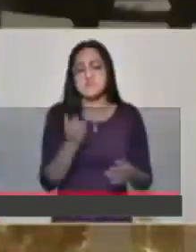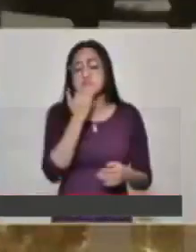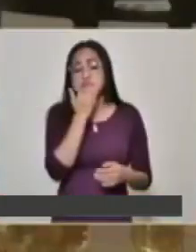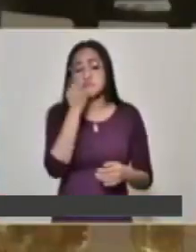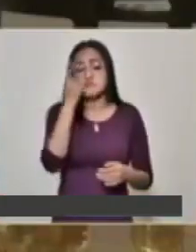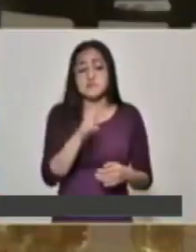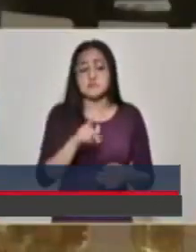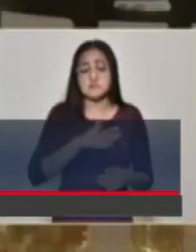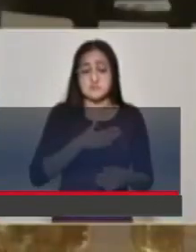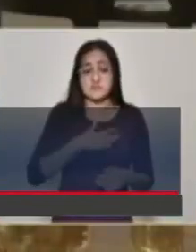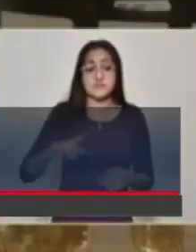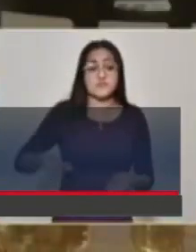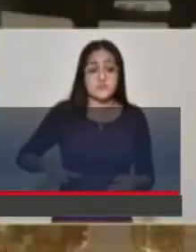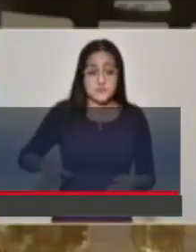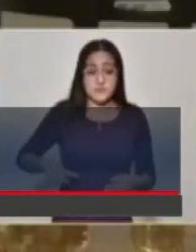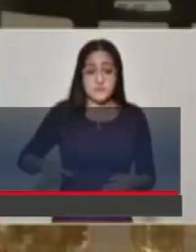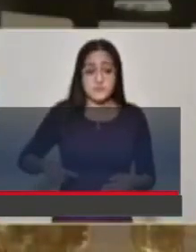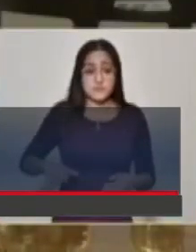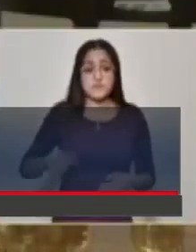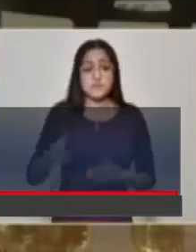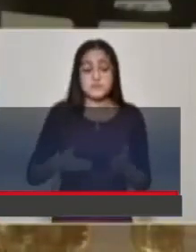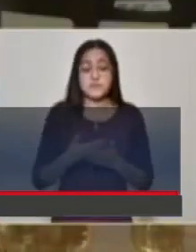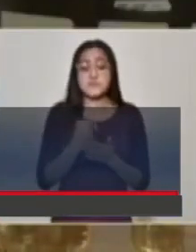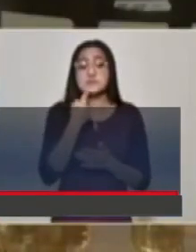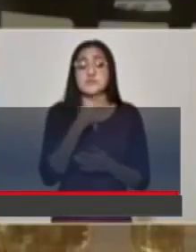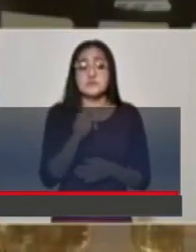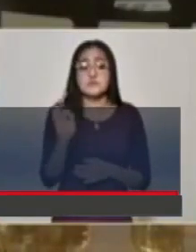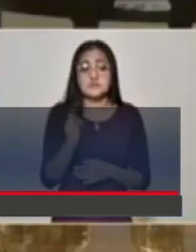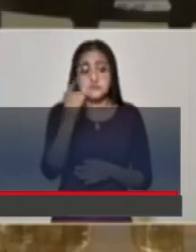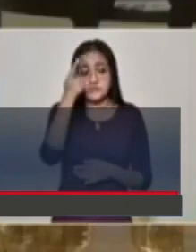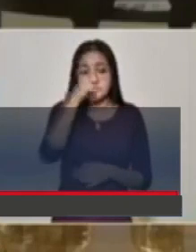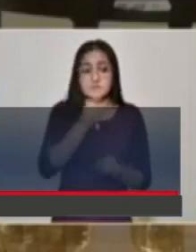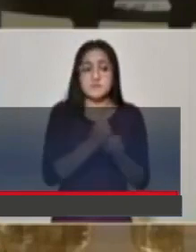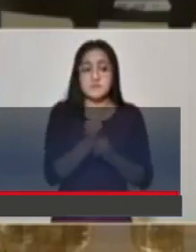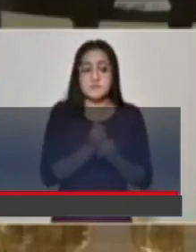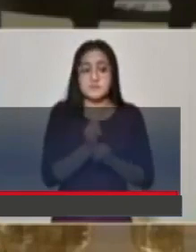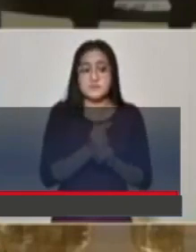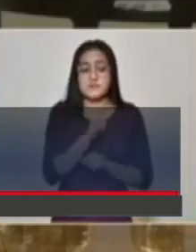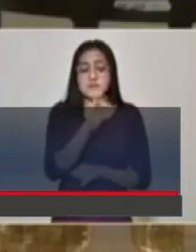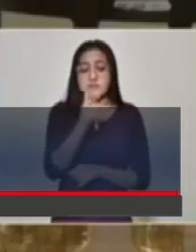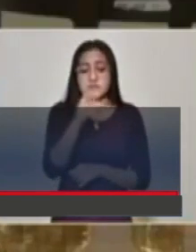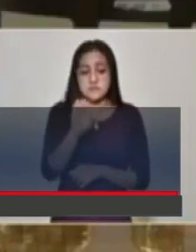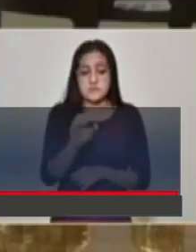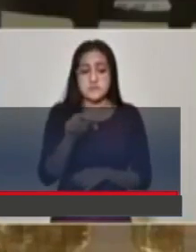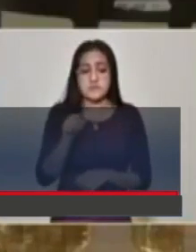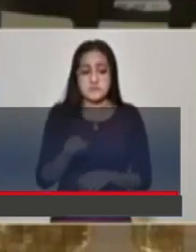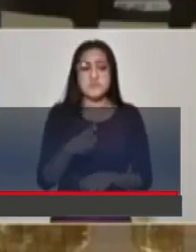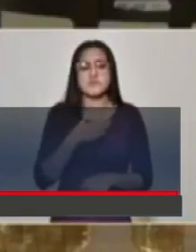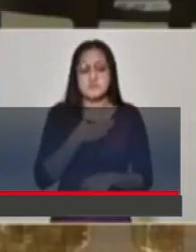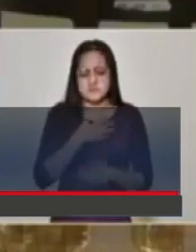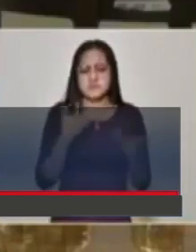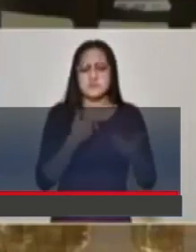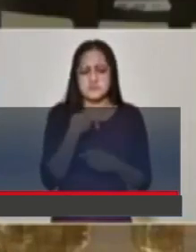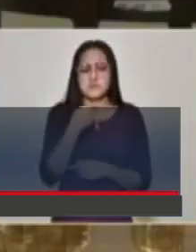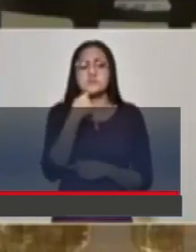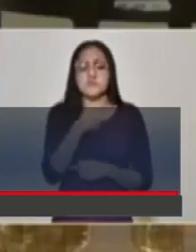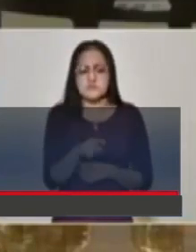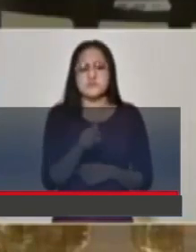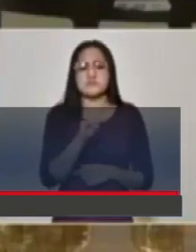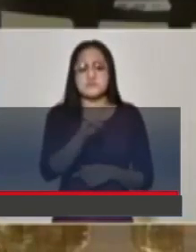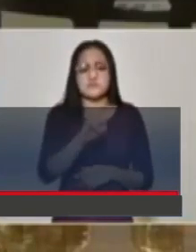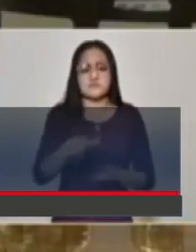instruir yo a mi gobierno que presente la denuncia general para que se investigue por la fiscal y nosotros vamos a presentar la denuncia